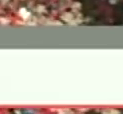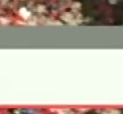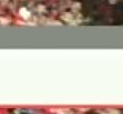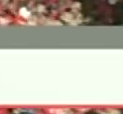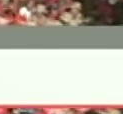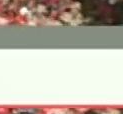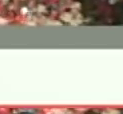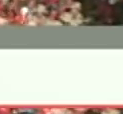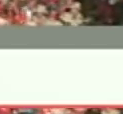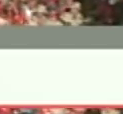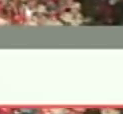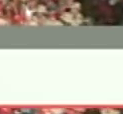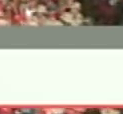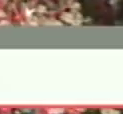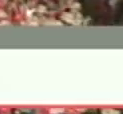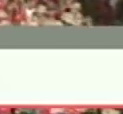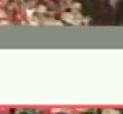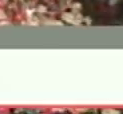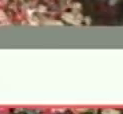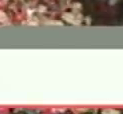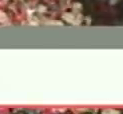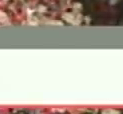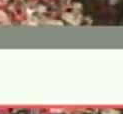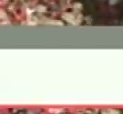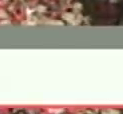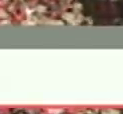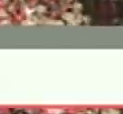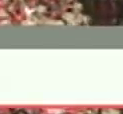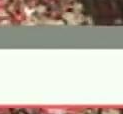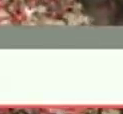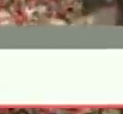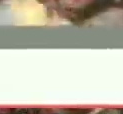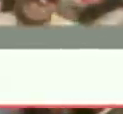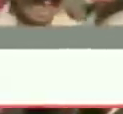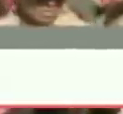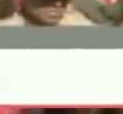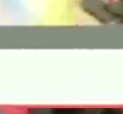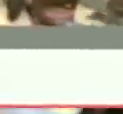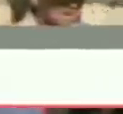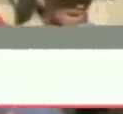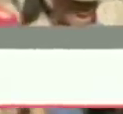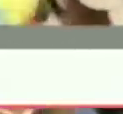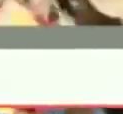¡Nicolás Maduro! ¡Que viva el pueblo de Venezuela!